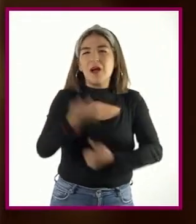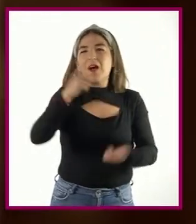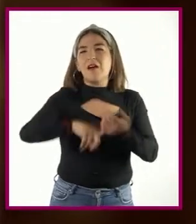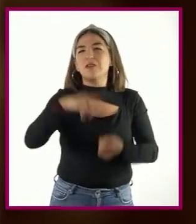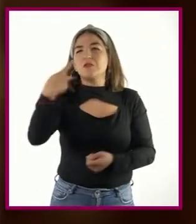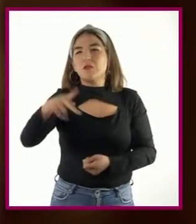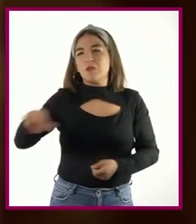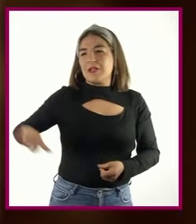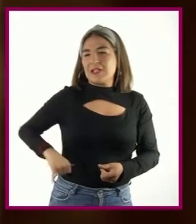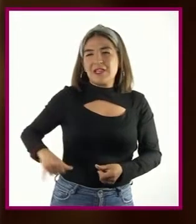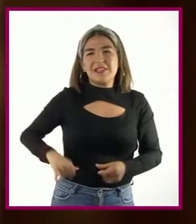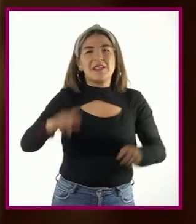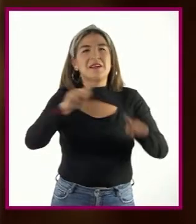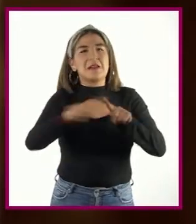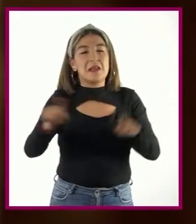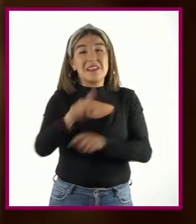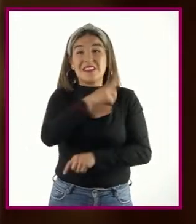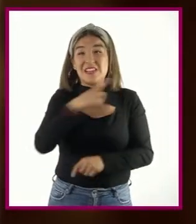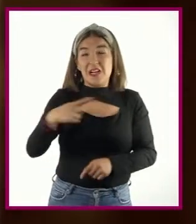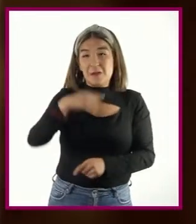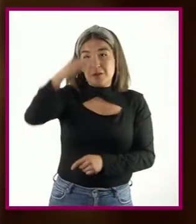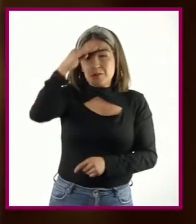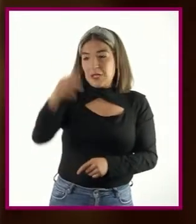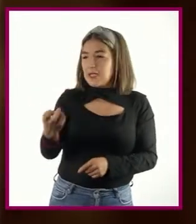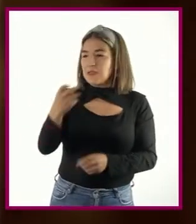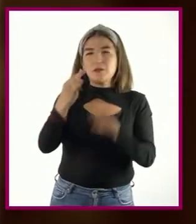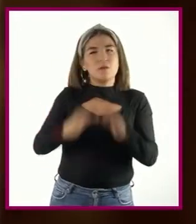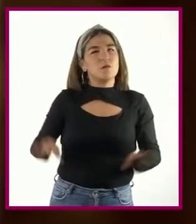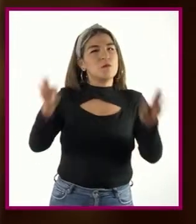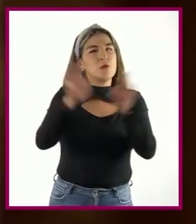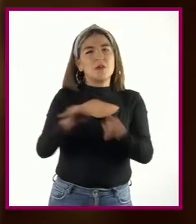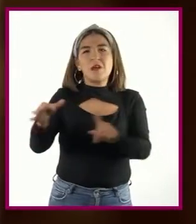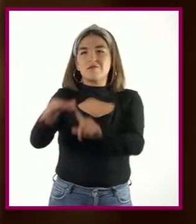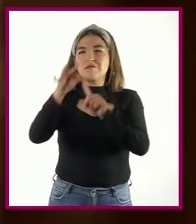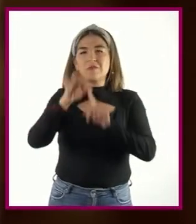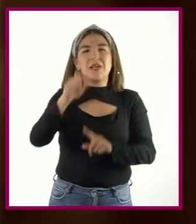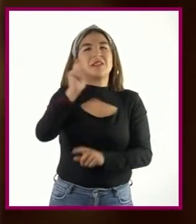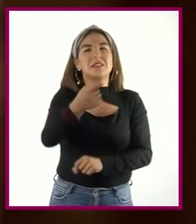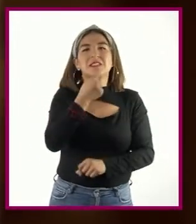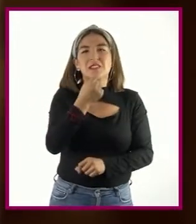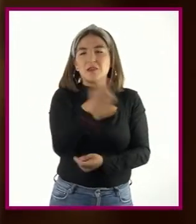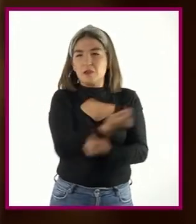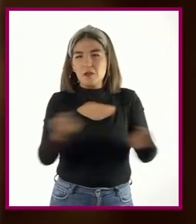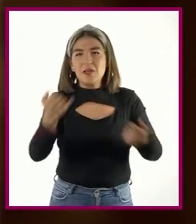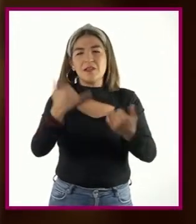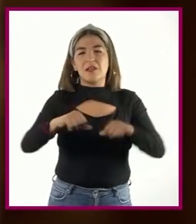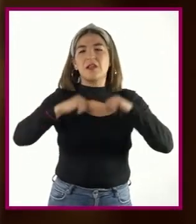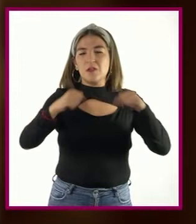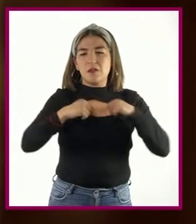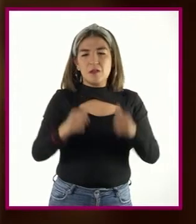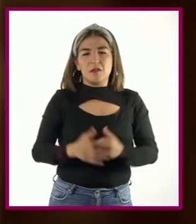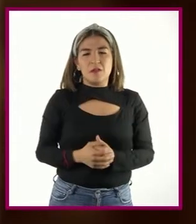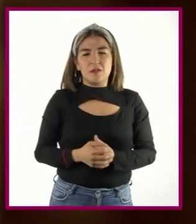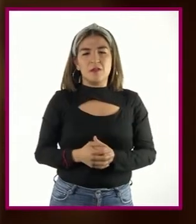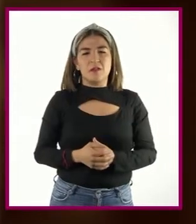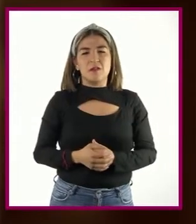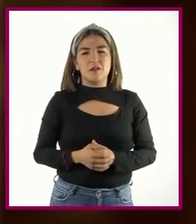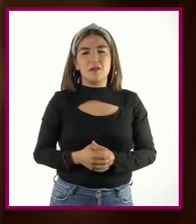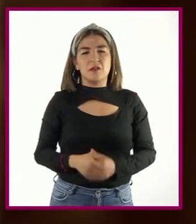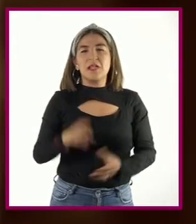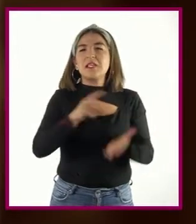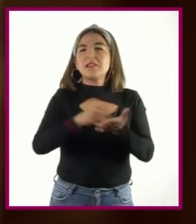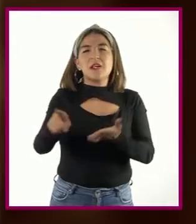propios intereses. Se debe de priorizar el interés superior de la infancia, del niño, niña y adolescente. Un